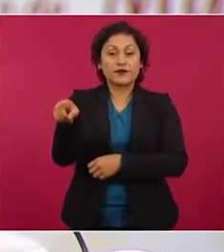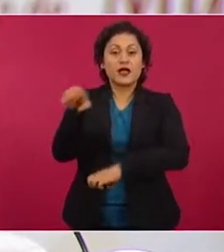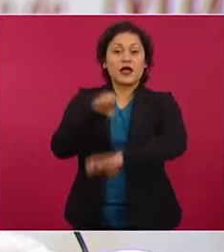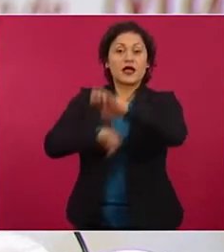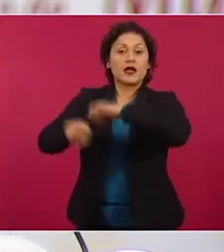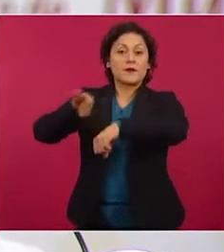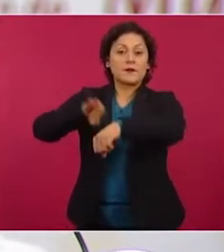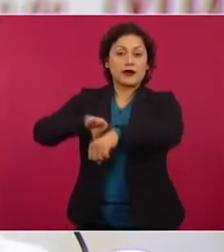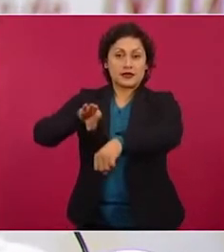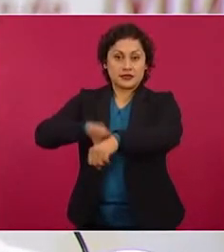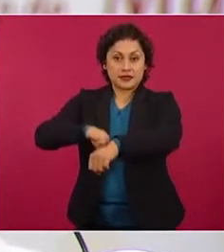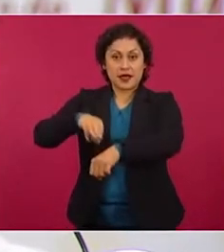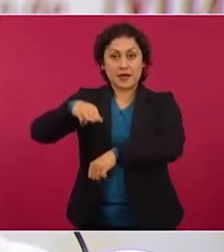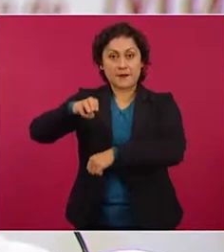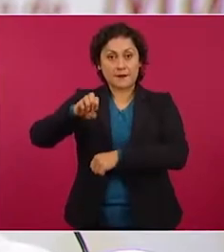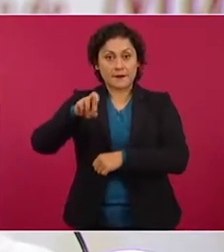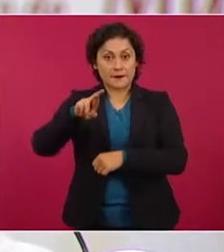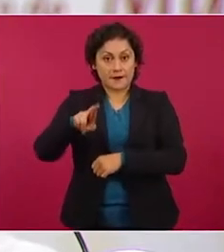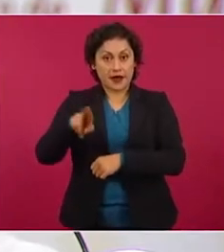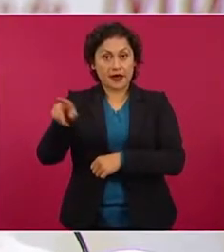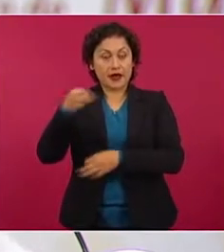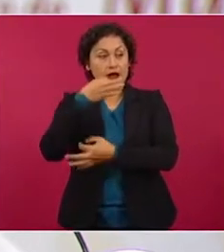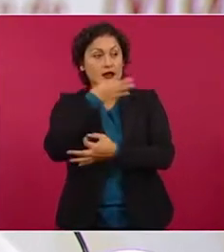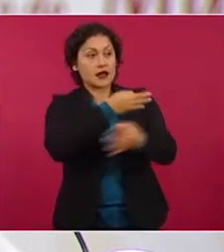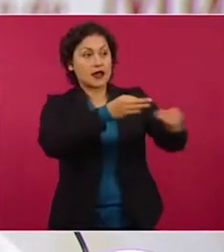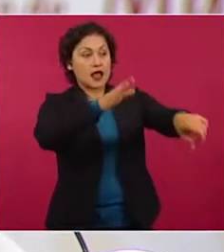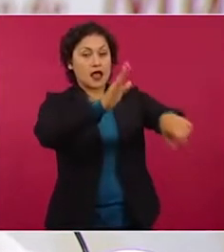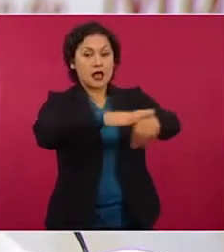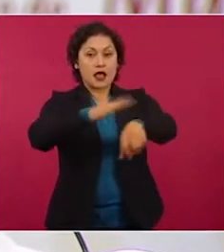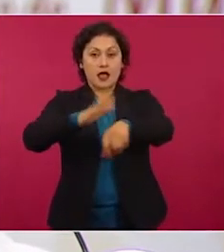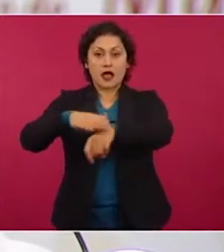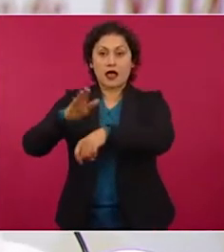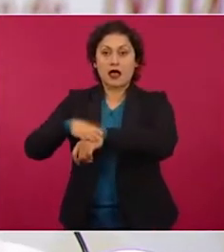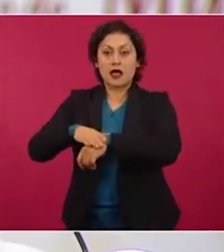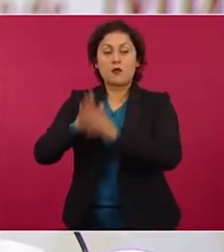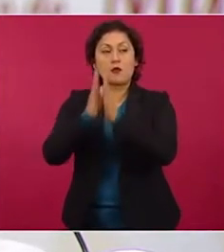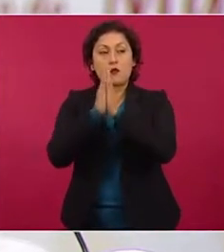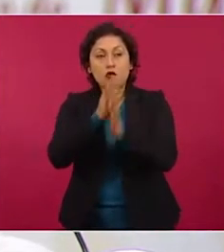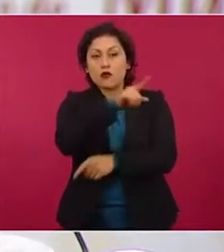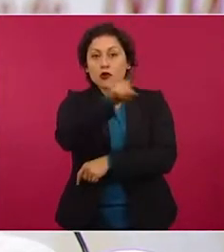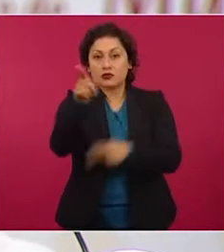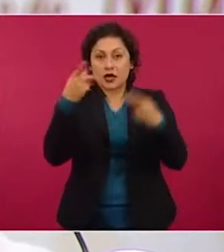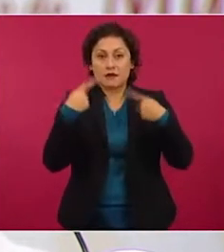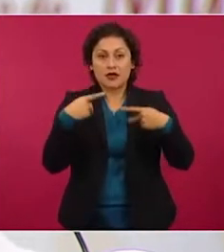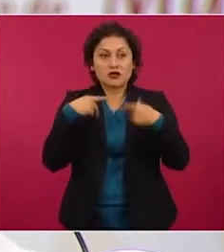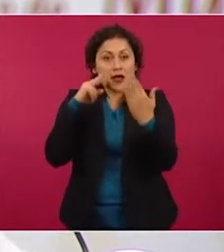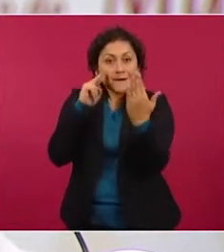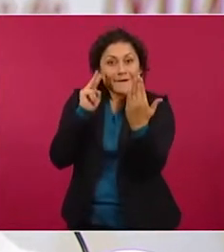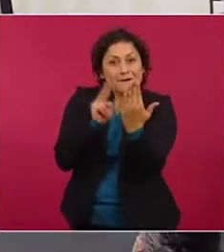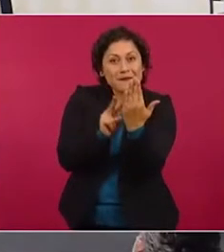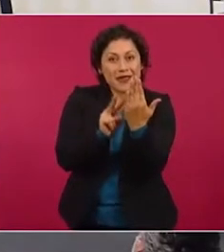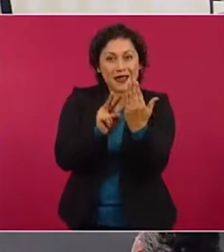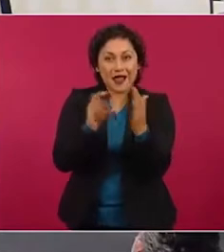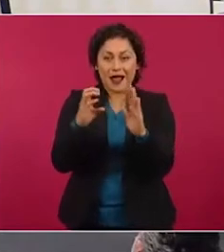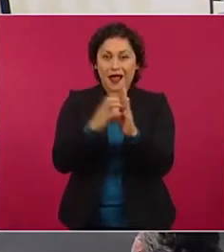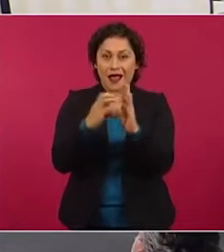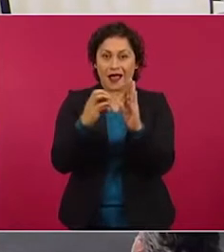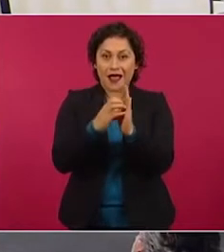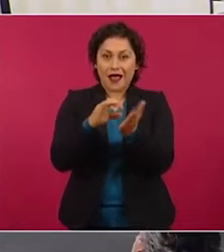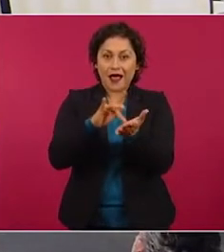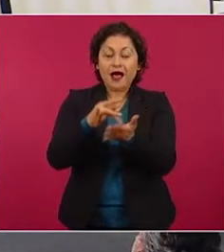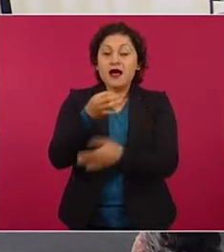Merck pidió a la población que toma este medicamento revisar el número de lote en la caja